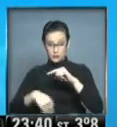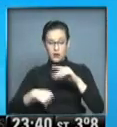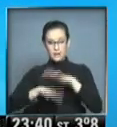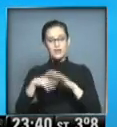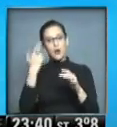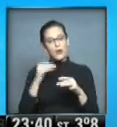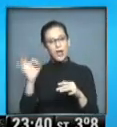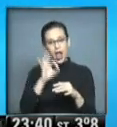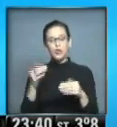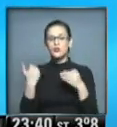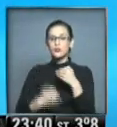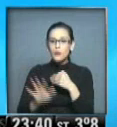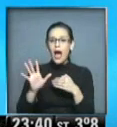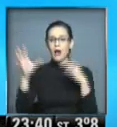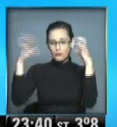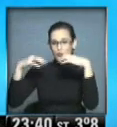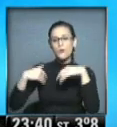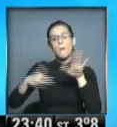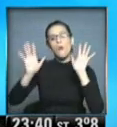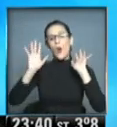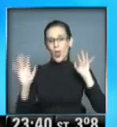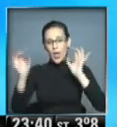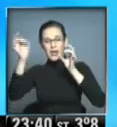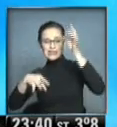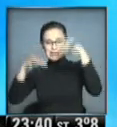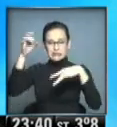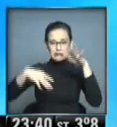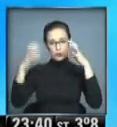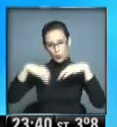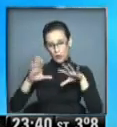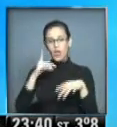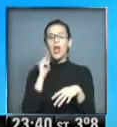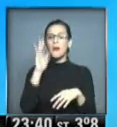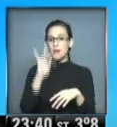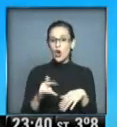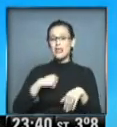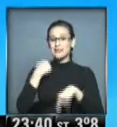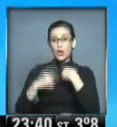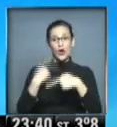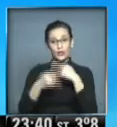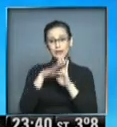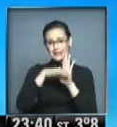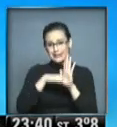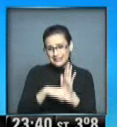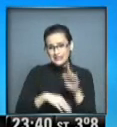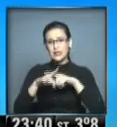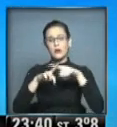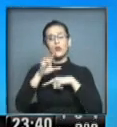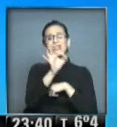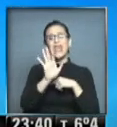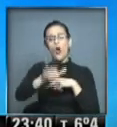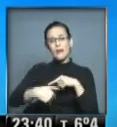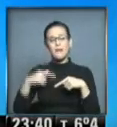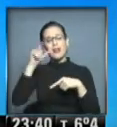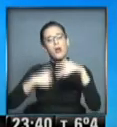con una probabilidad de alguna precipitación aislada. El día miércoles sigue bajando la temperatura, 0 grado de mínima, 10